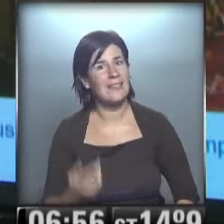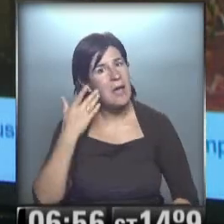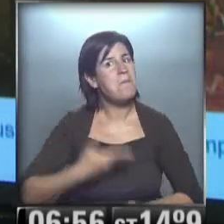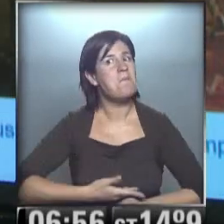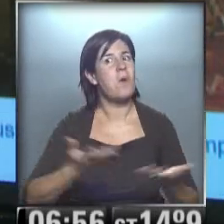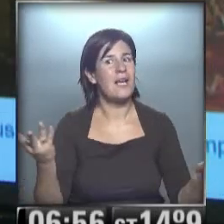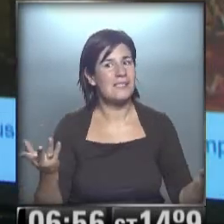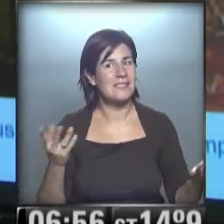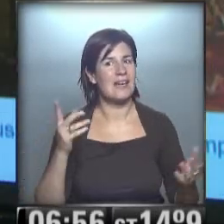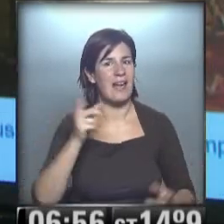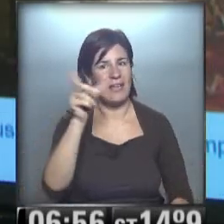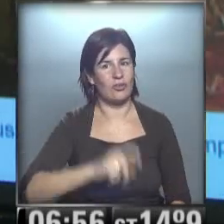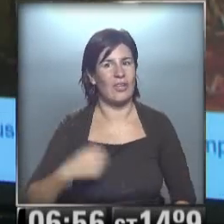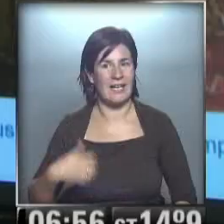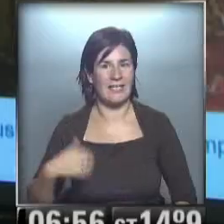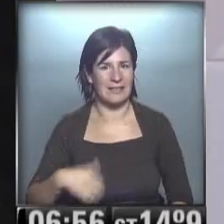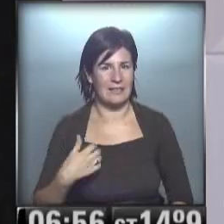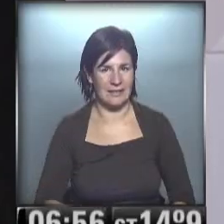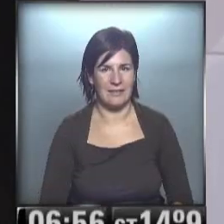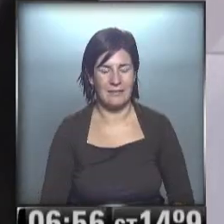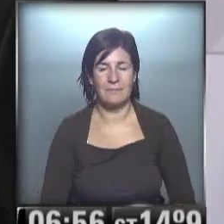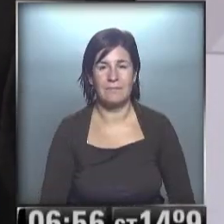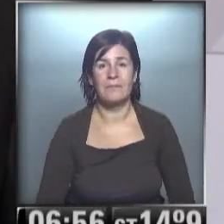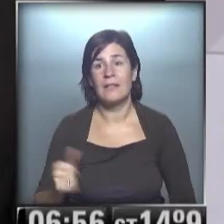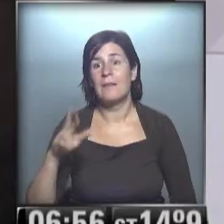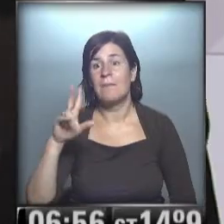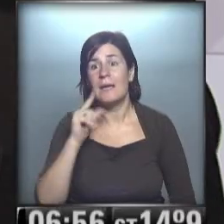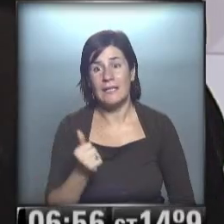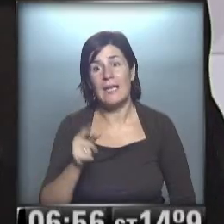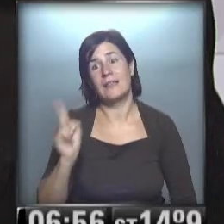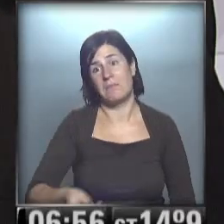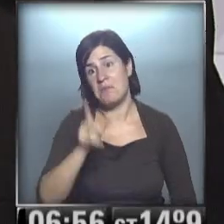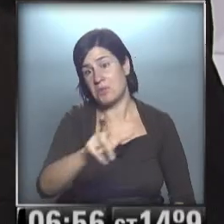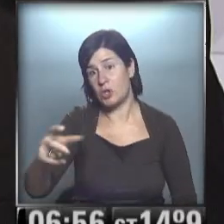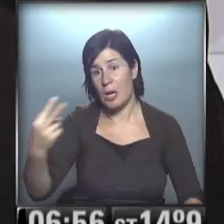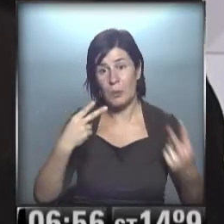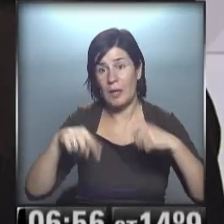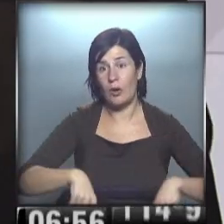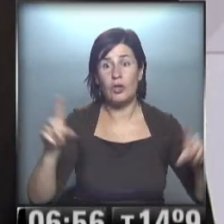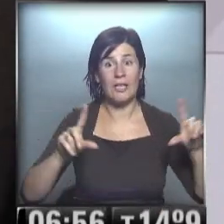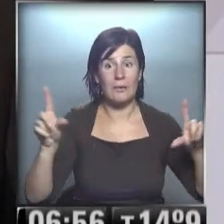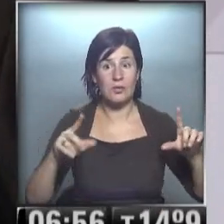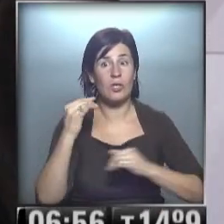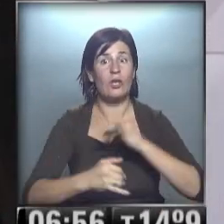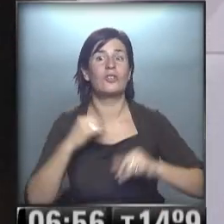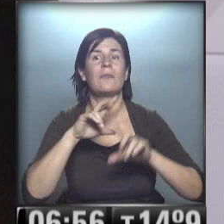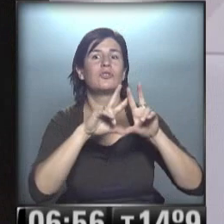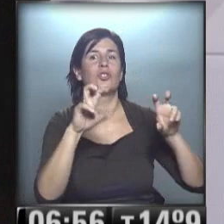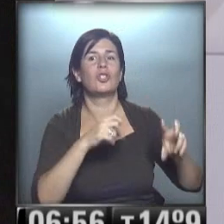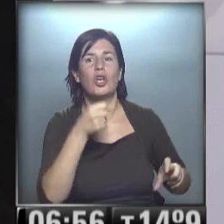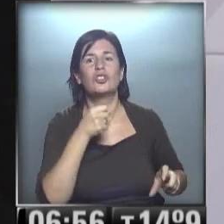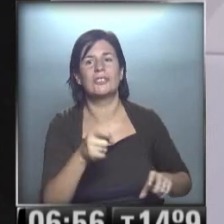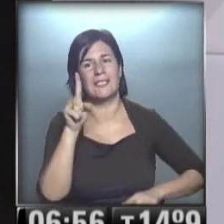por compartir. Para María y para todos los que nos están viendo en este momento, vamos a compartir algunos de los adelantos, Nadia, de los